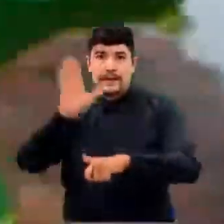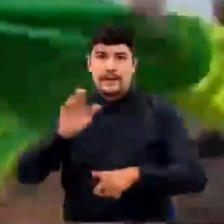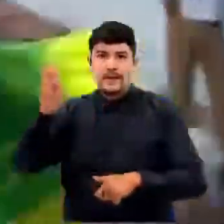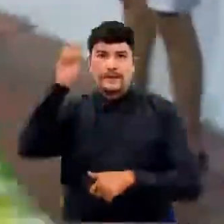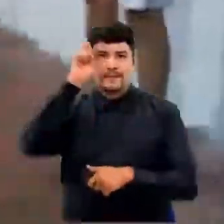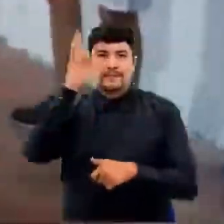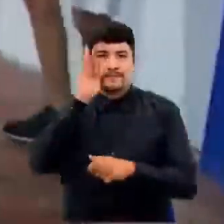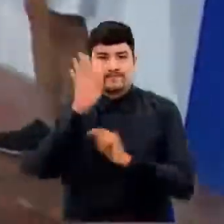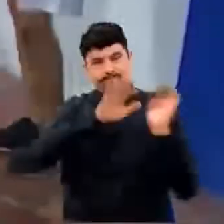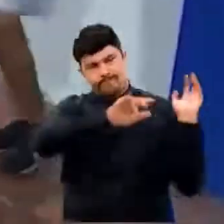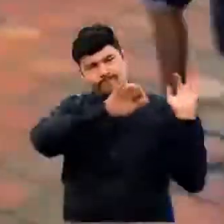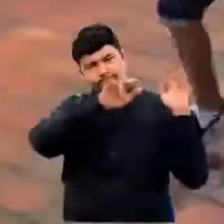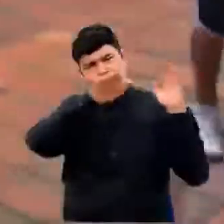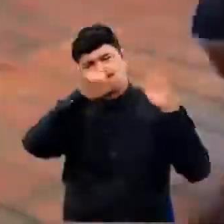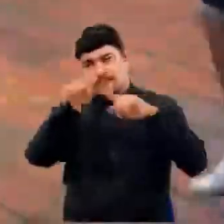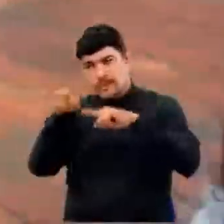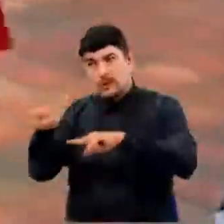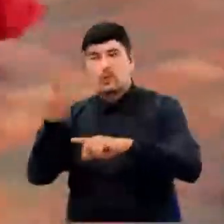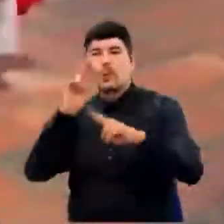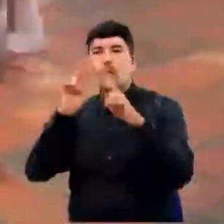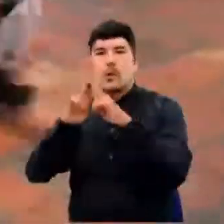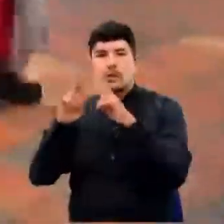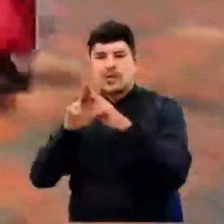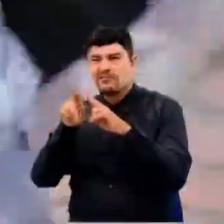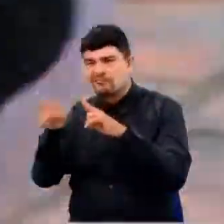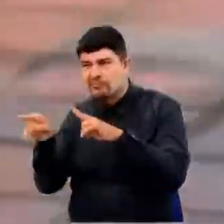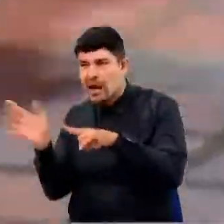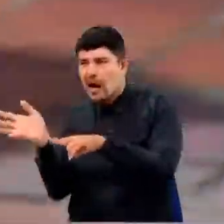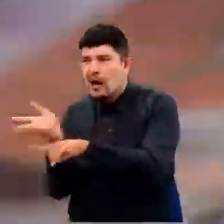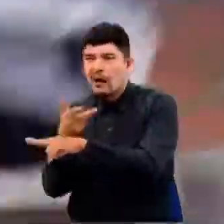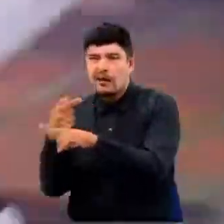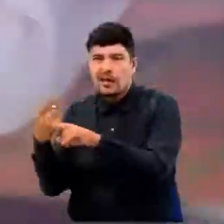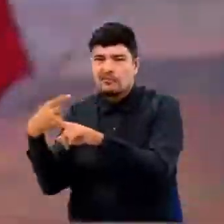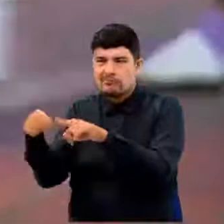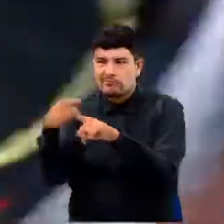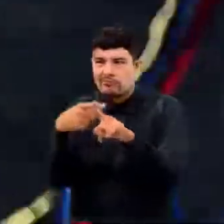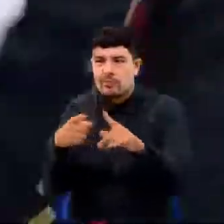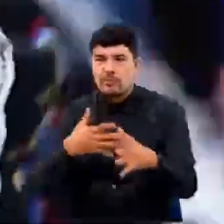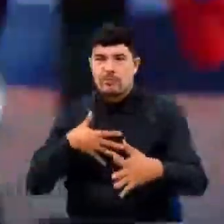se acerquen a conocer y disfrutar de las diferentes artes que nos ofrece